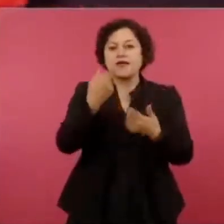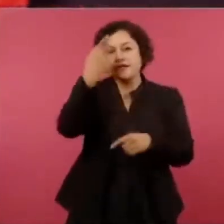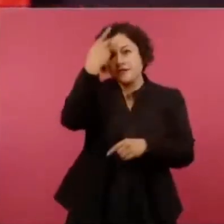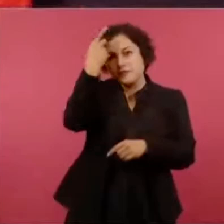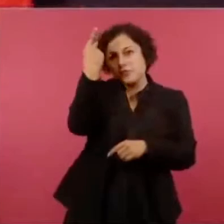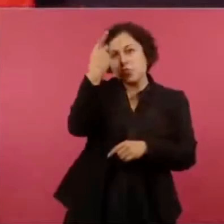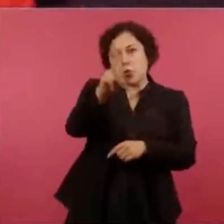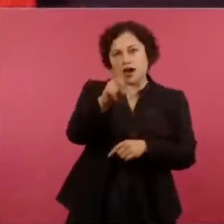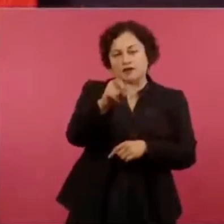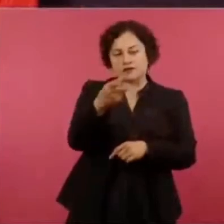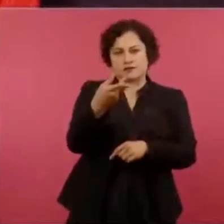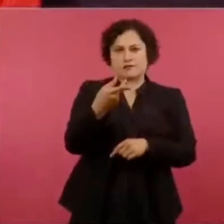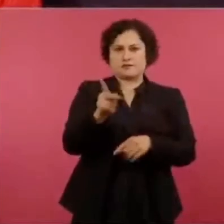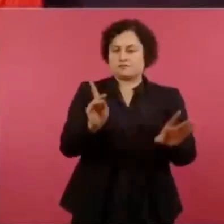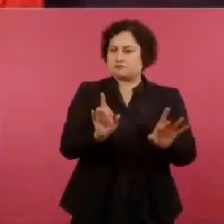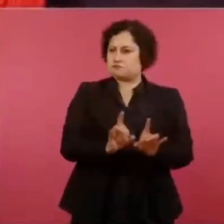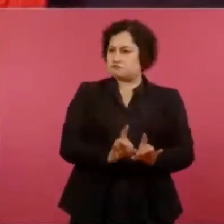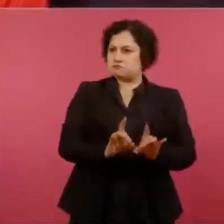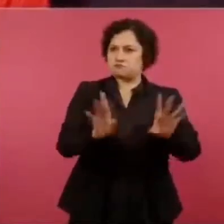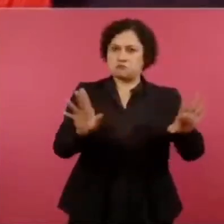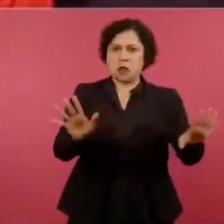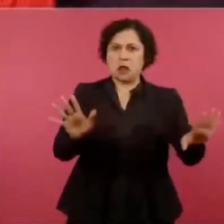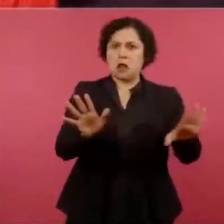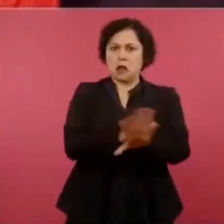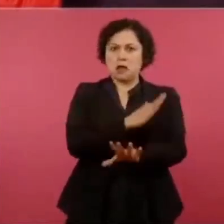en mansiones.